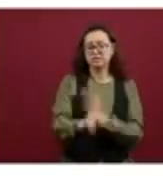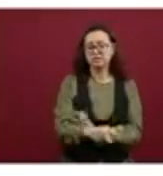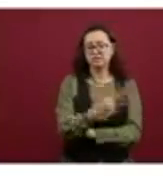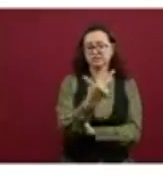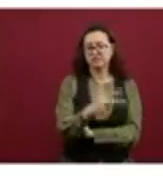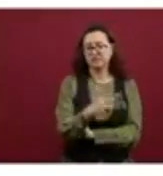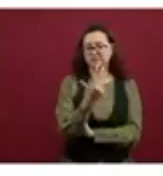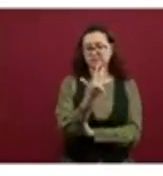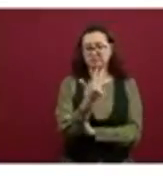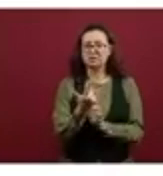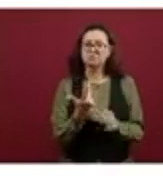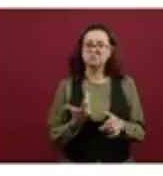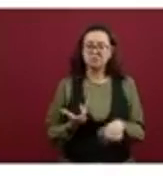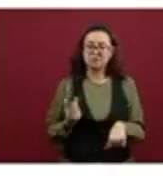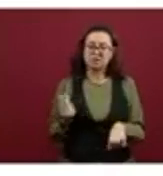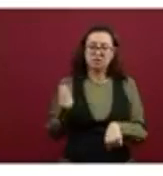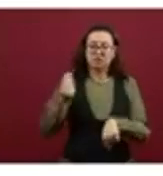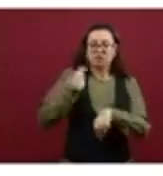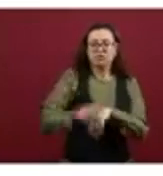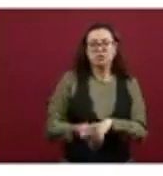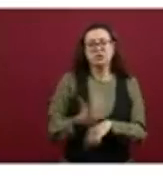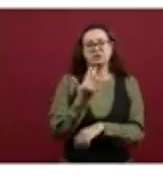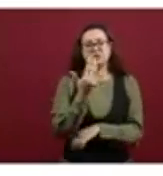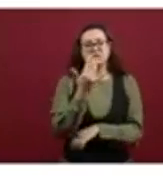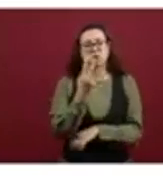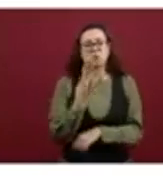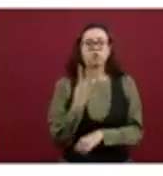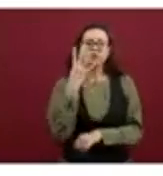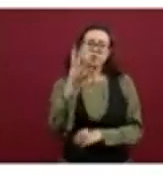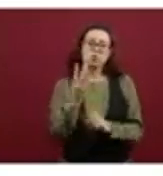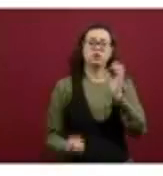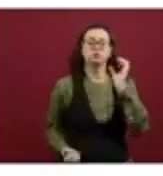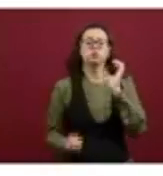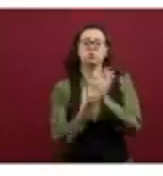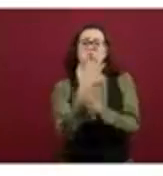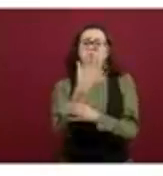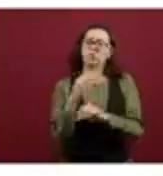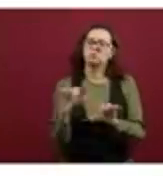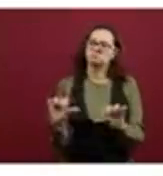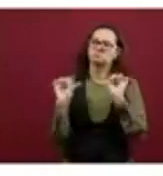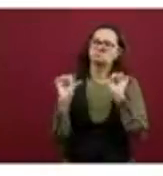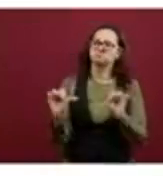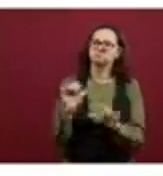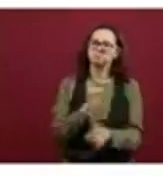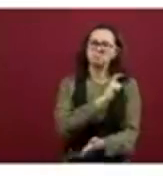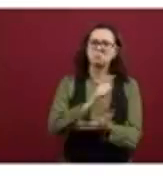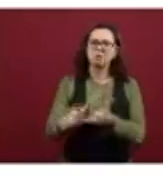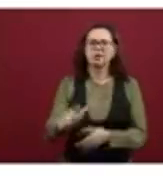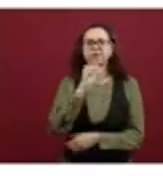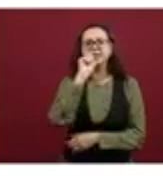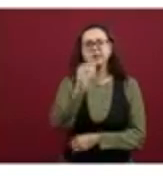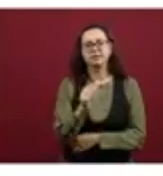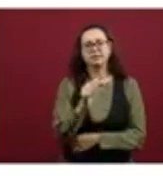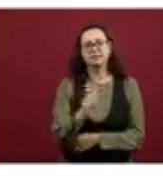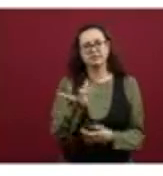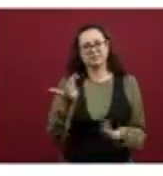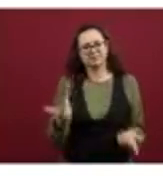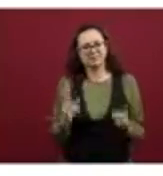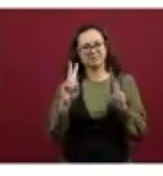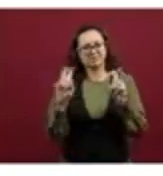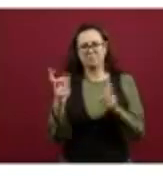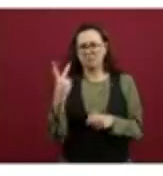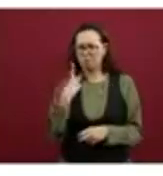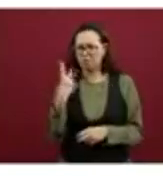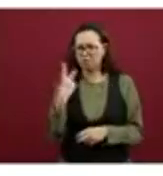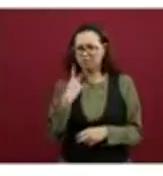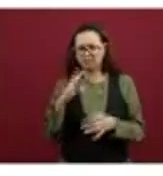2012, se suman además 54 nuevos contribuyentes a este beneficio. Esto es un indicativo en términos de política pública de